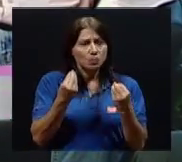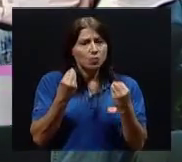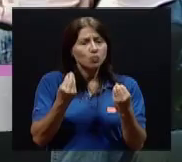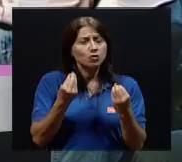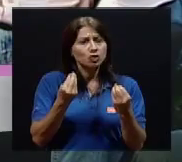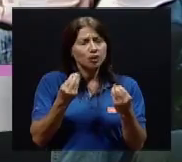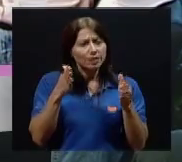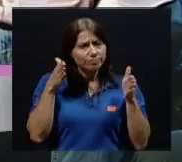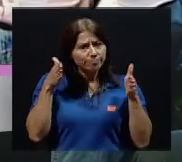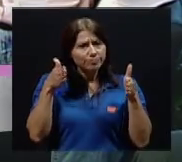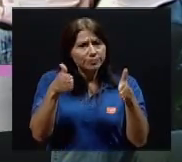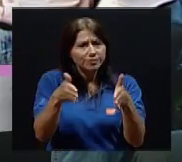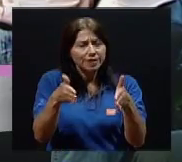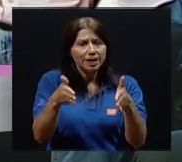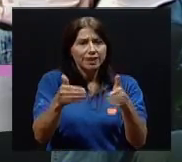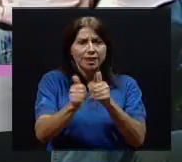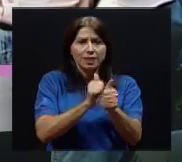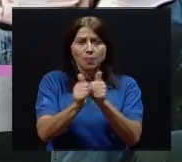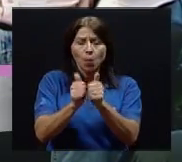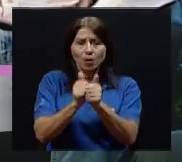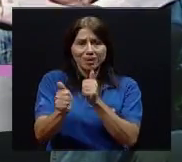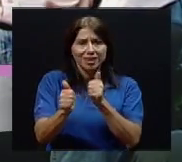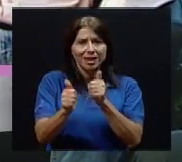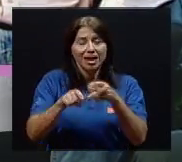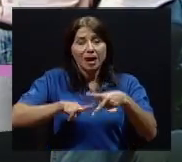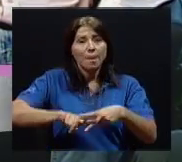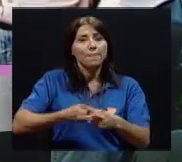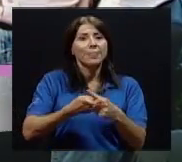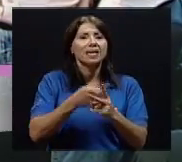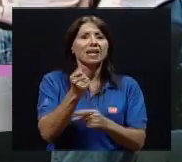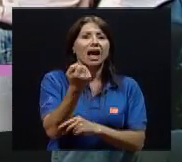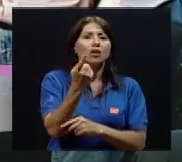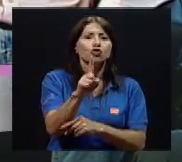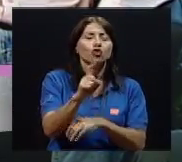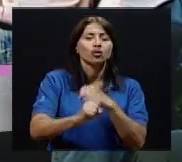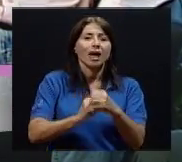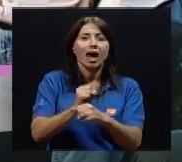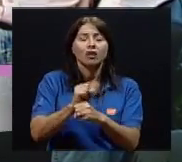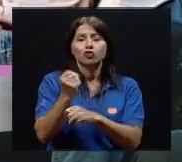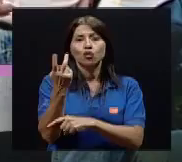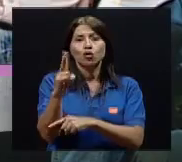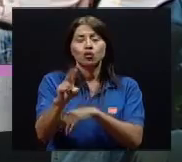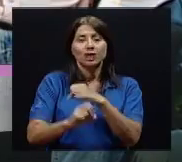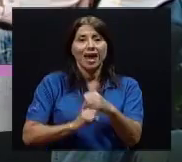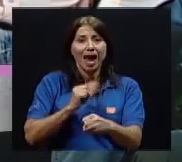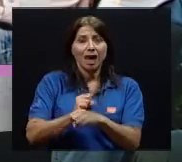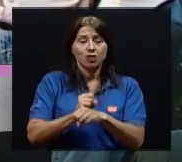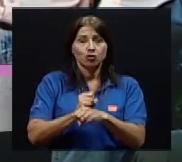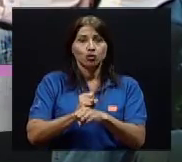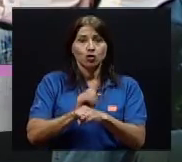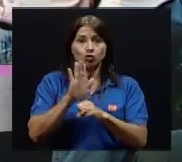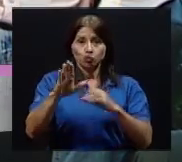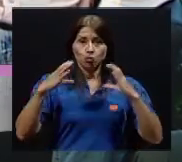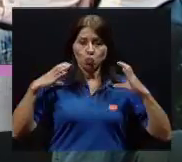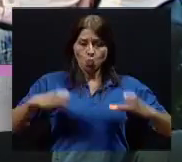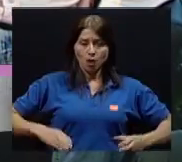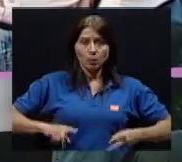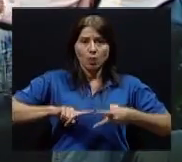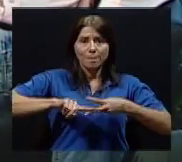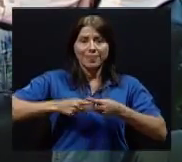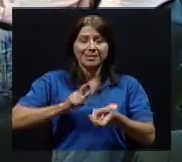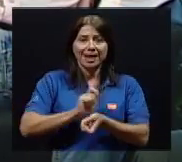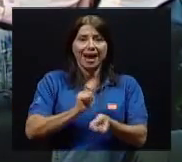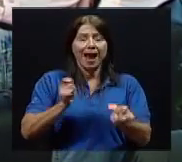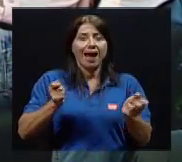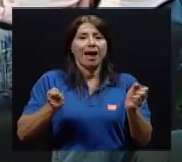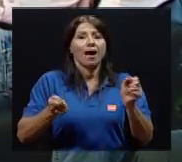salida del deporte, de la práctica deportiva, de los ejercicios, pues se empiezan a los 11, 12 años, empiezan